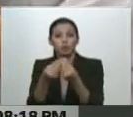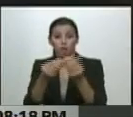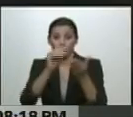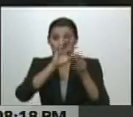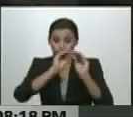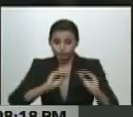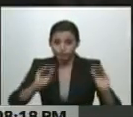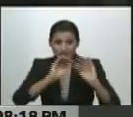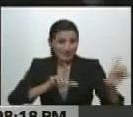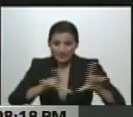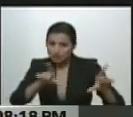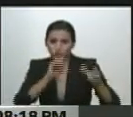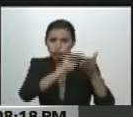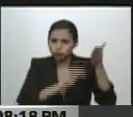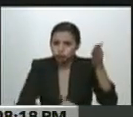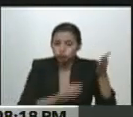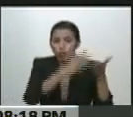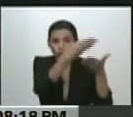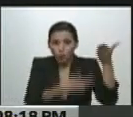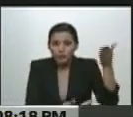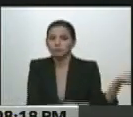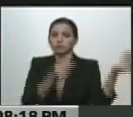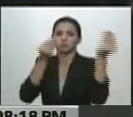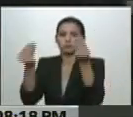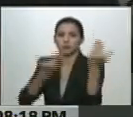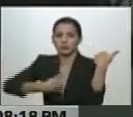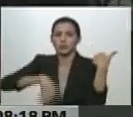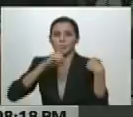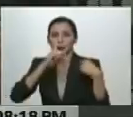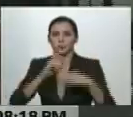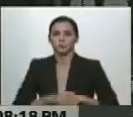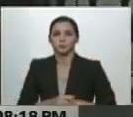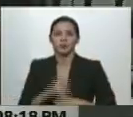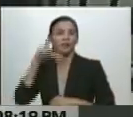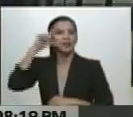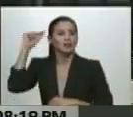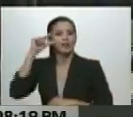se elevará al presidente de la República, Nicolás Maduro. Leina Sanguino, La Noticia.